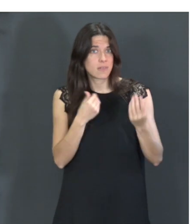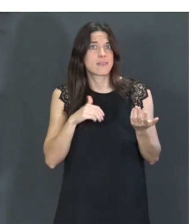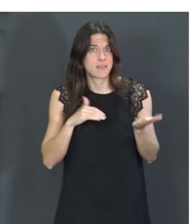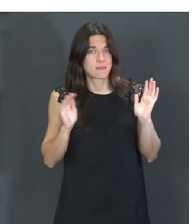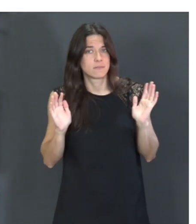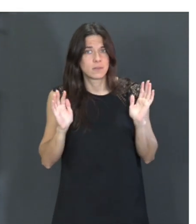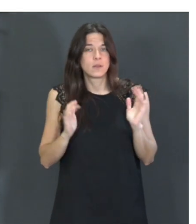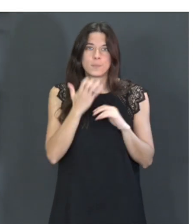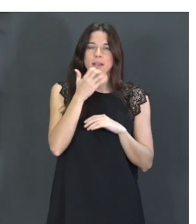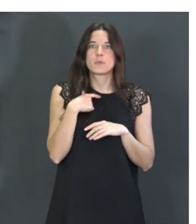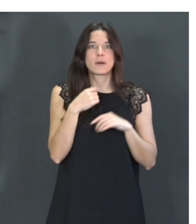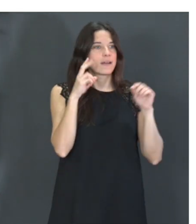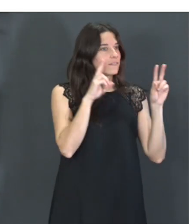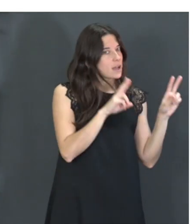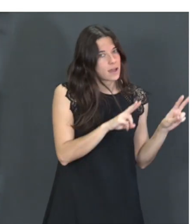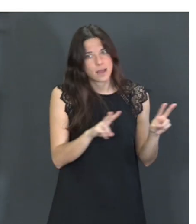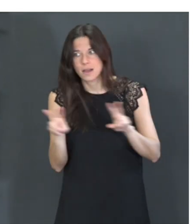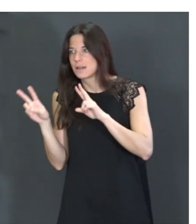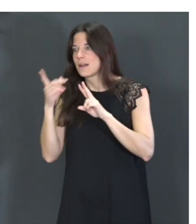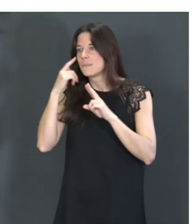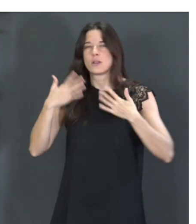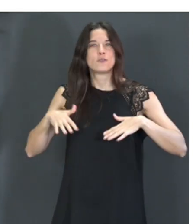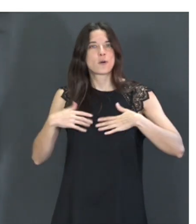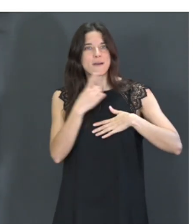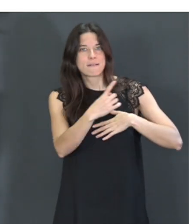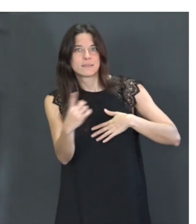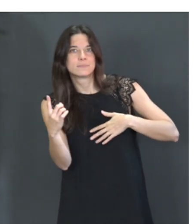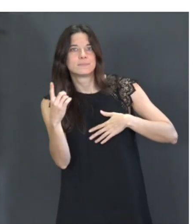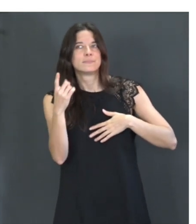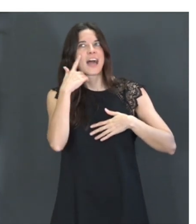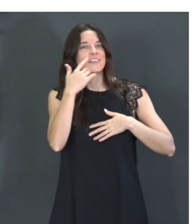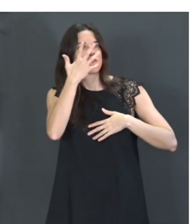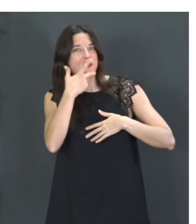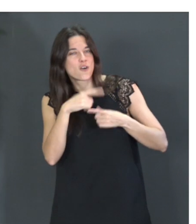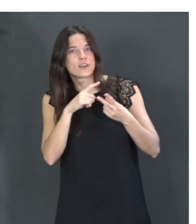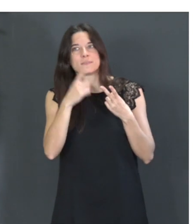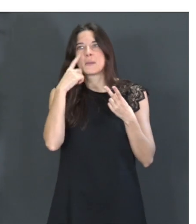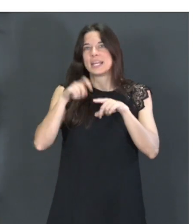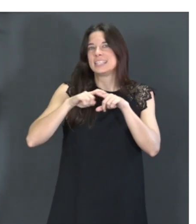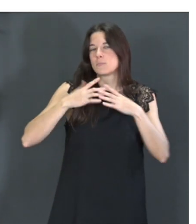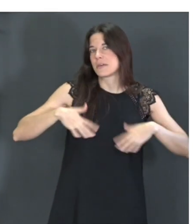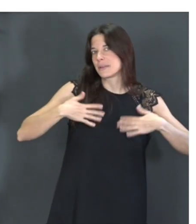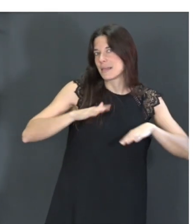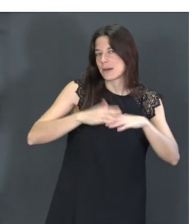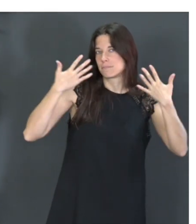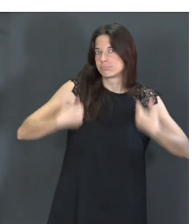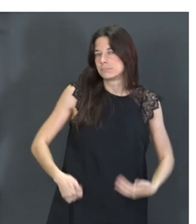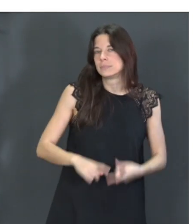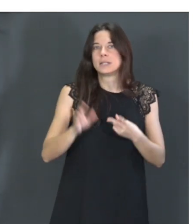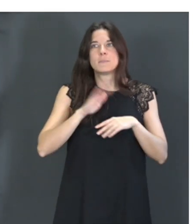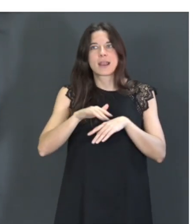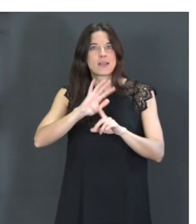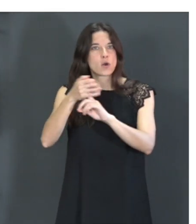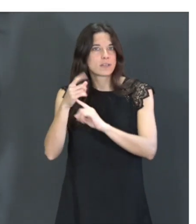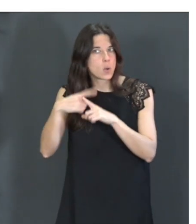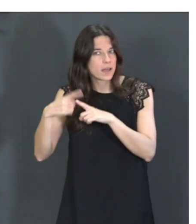para hacer un barrido y ver las prendas que tienen, para saber el color, el tipo de prenda para vestirse, para localizar